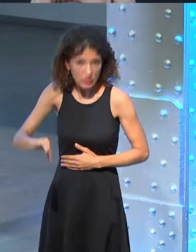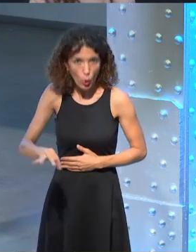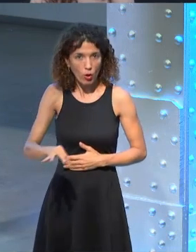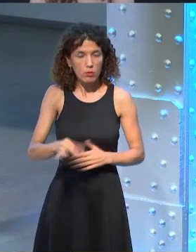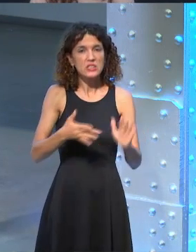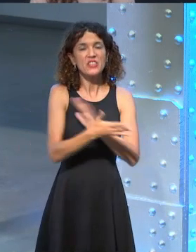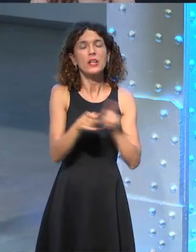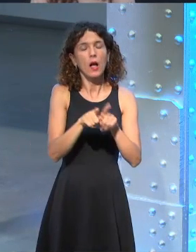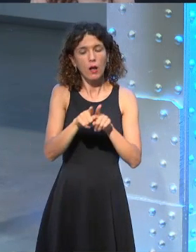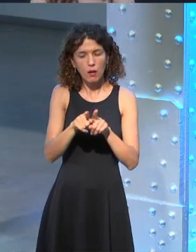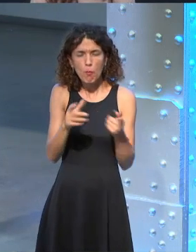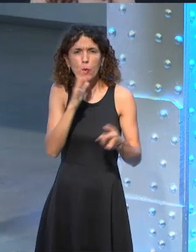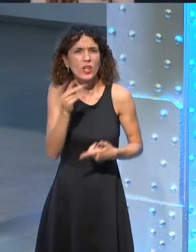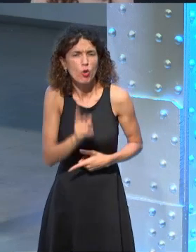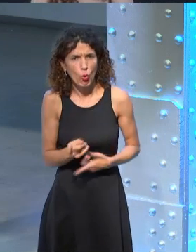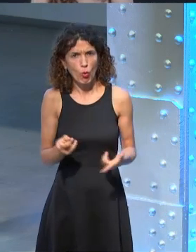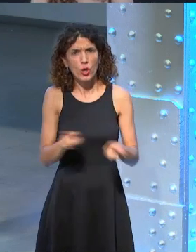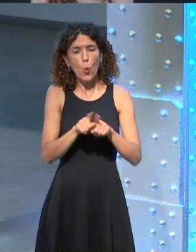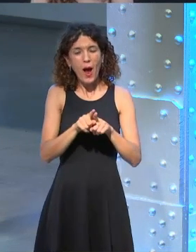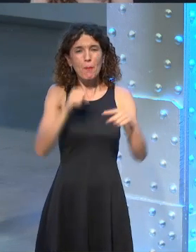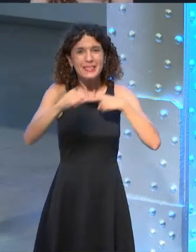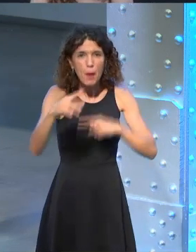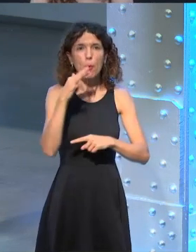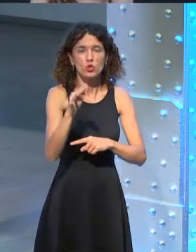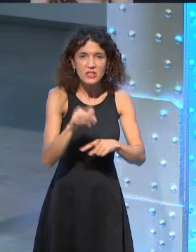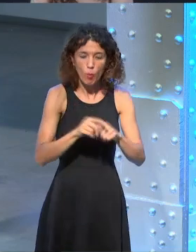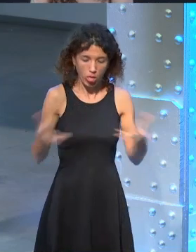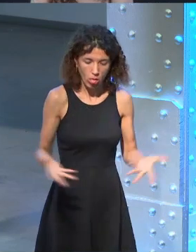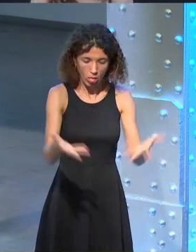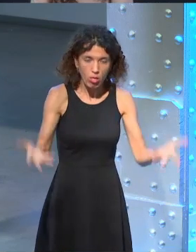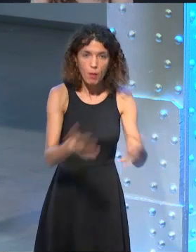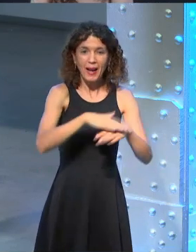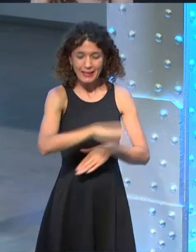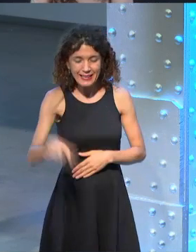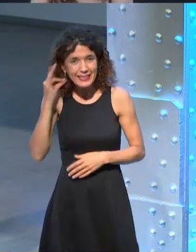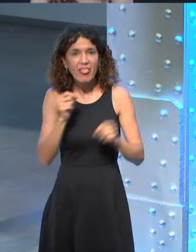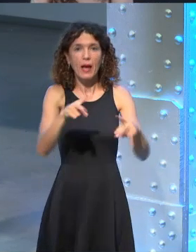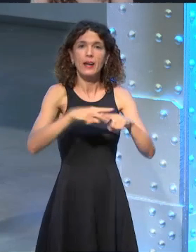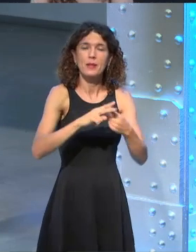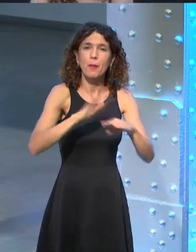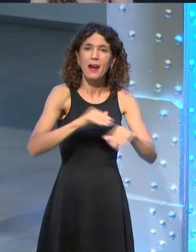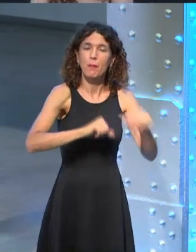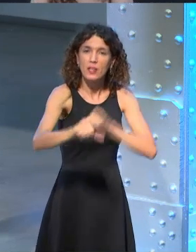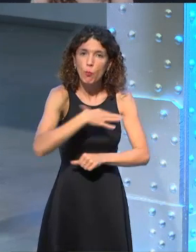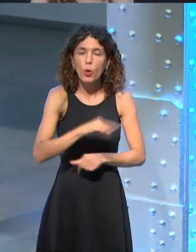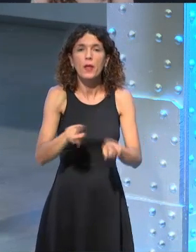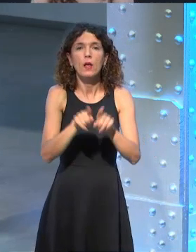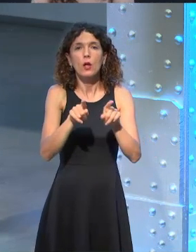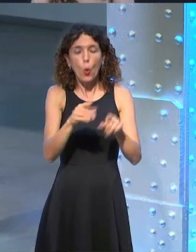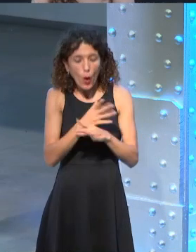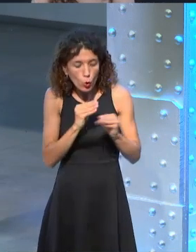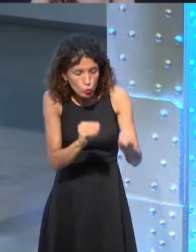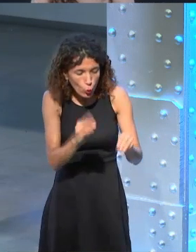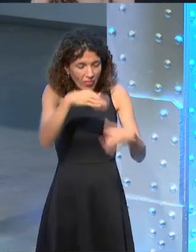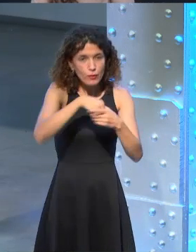estamos desarrollando este tipo de mensajes, ¿no? De darles a las niñas herramientas para que puedan, de algún modo, en su